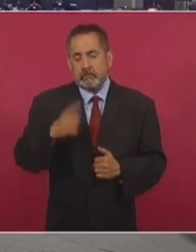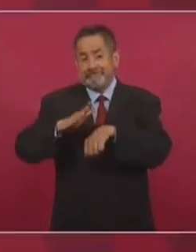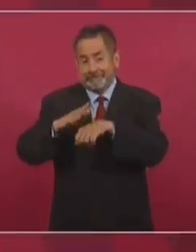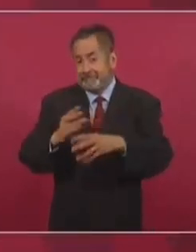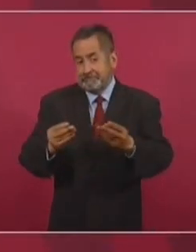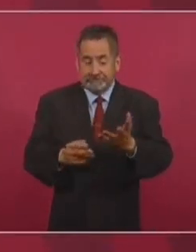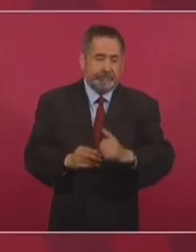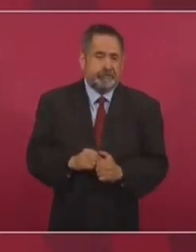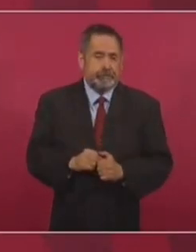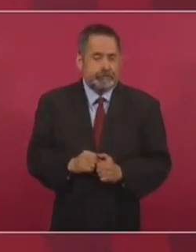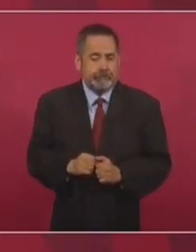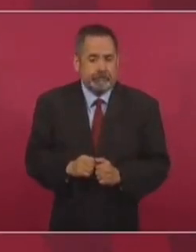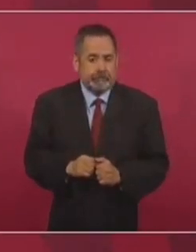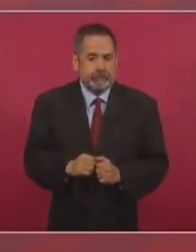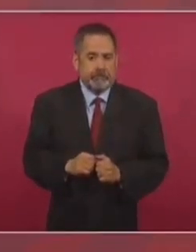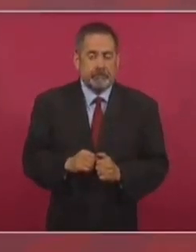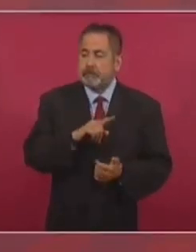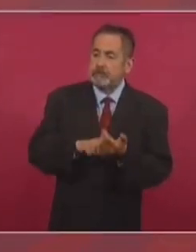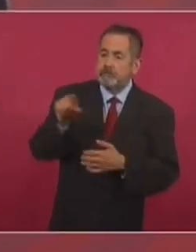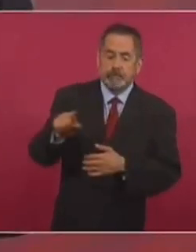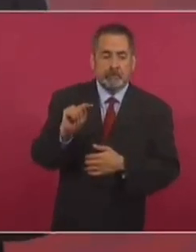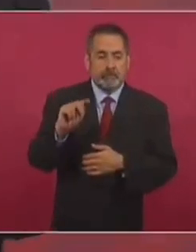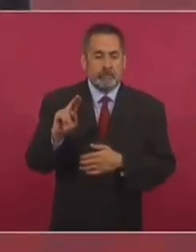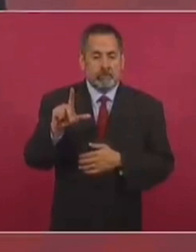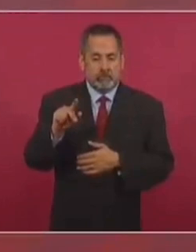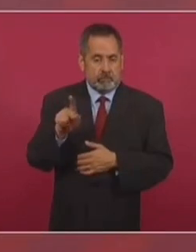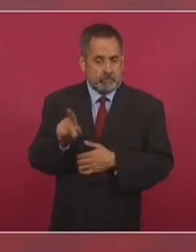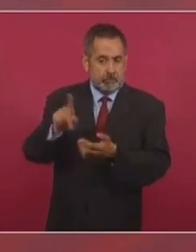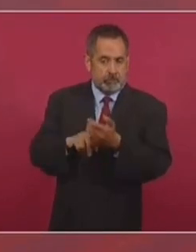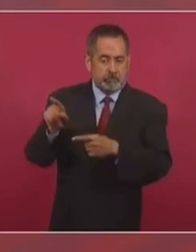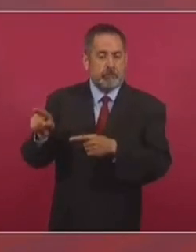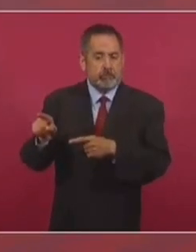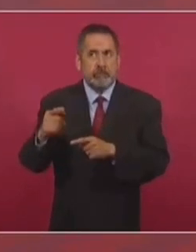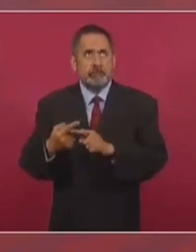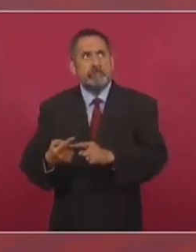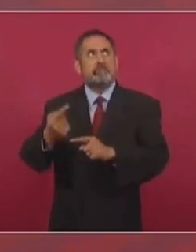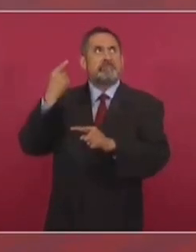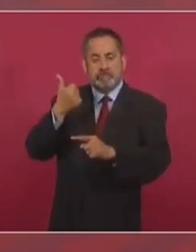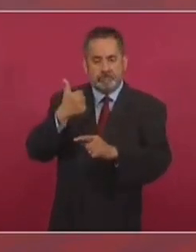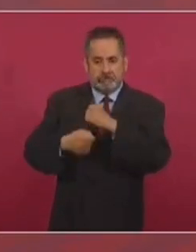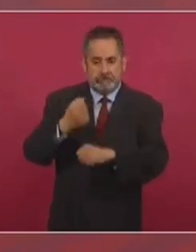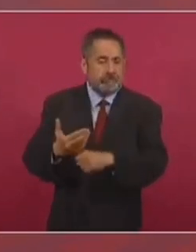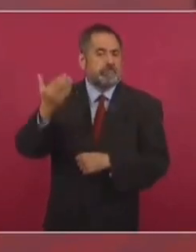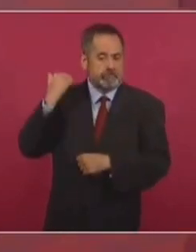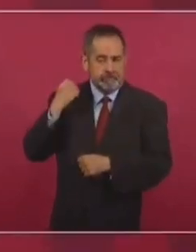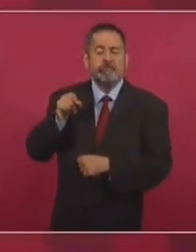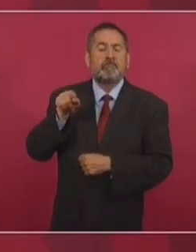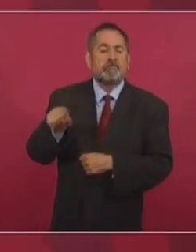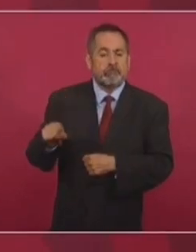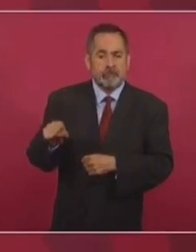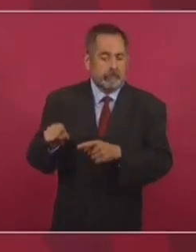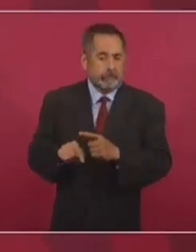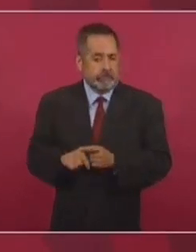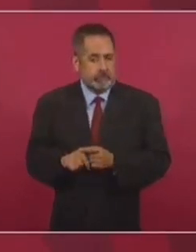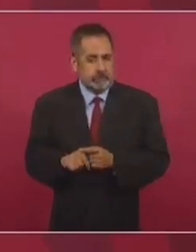contaminar. En Tula, en el sexenio pasado, con